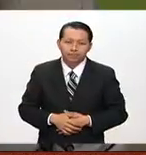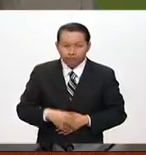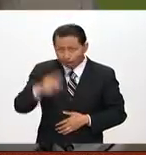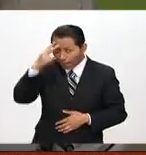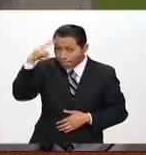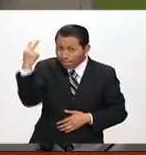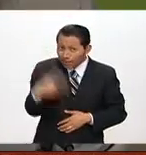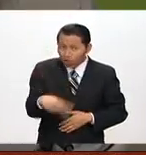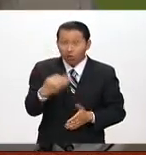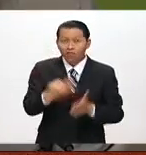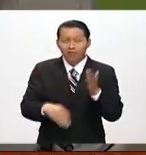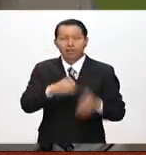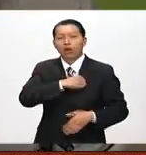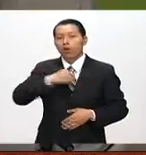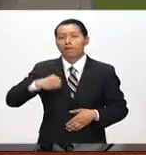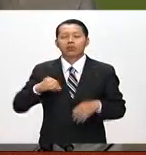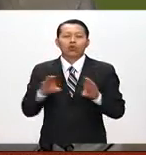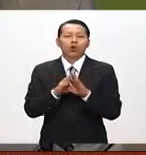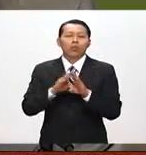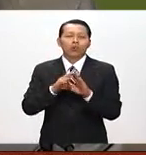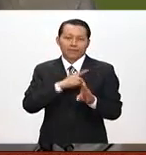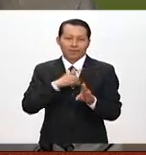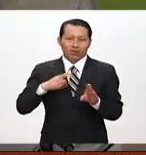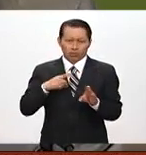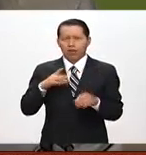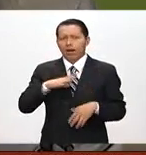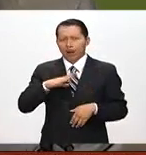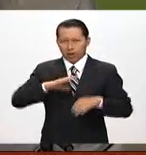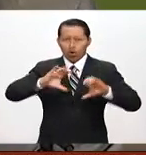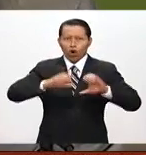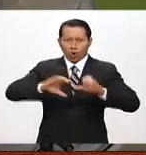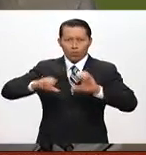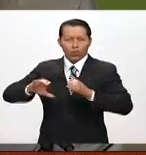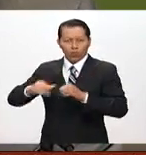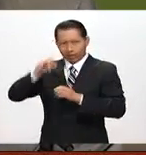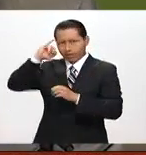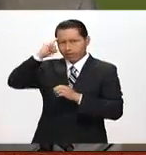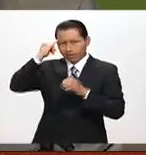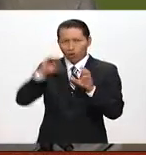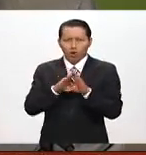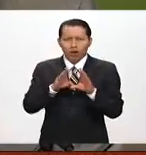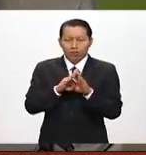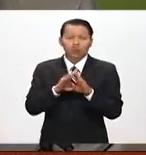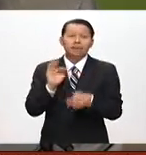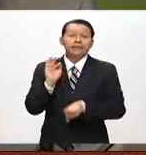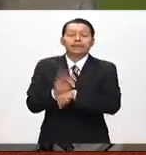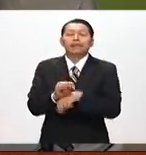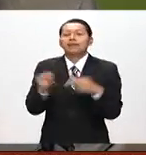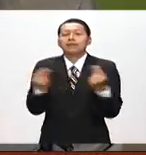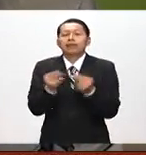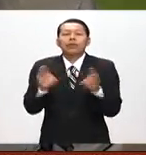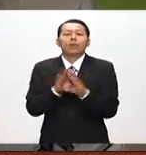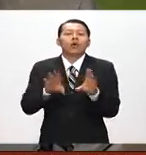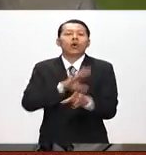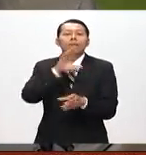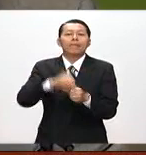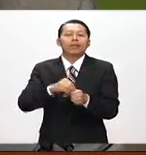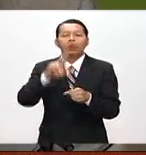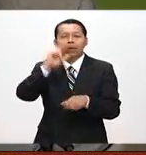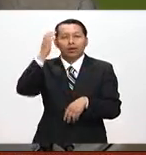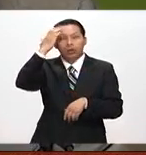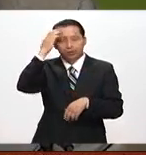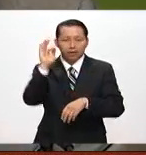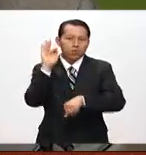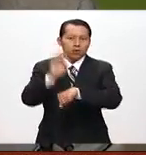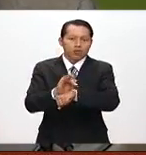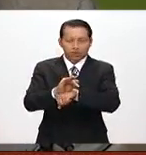México tiene un compromiso y una deuda con sus pueblos y comunidades indígenas, cuyo cumplimiento necesariamente pasa por el reconocimiento,